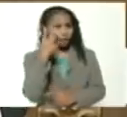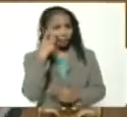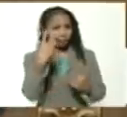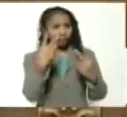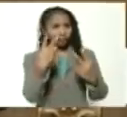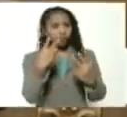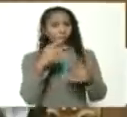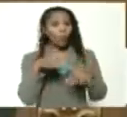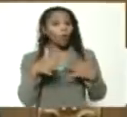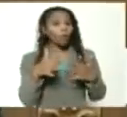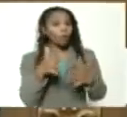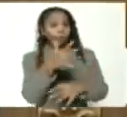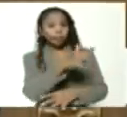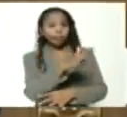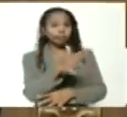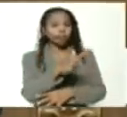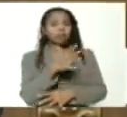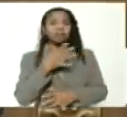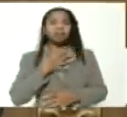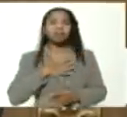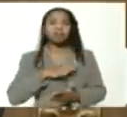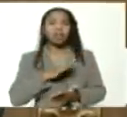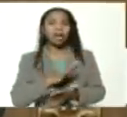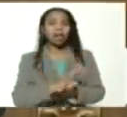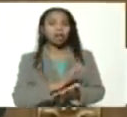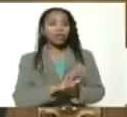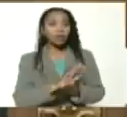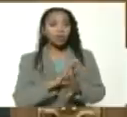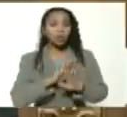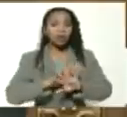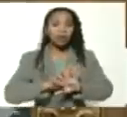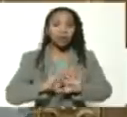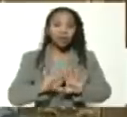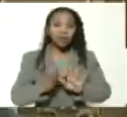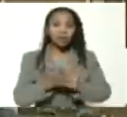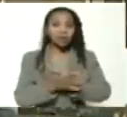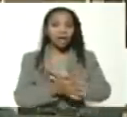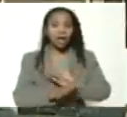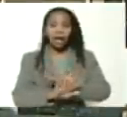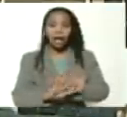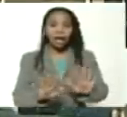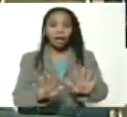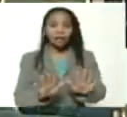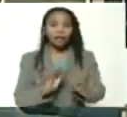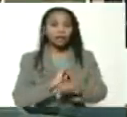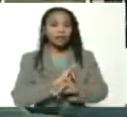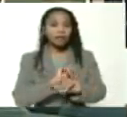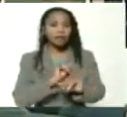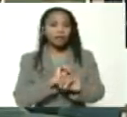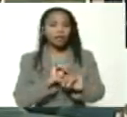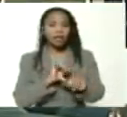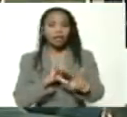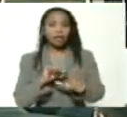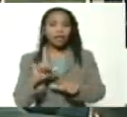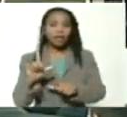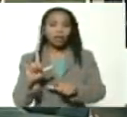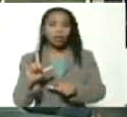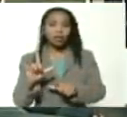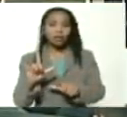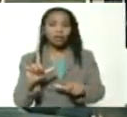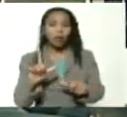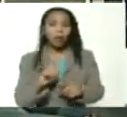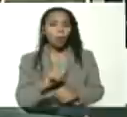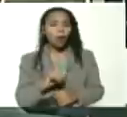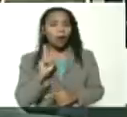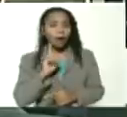ya pareciera que todo estaba consumado, o sea, como que ya el guión se había agotado en